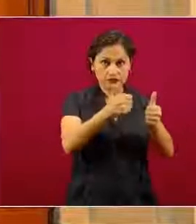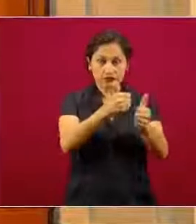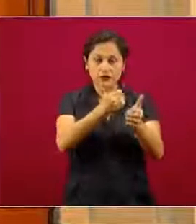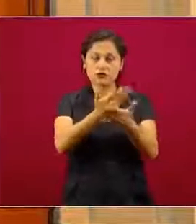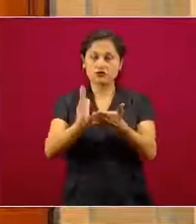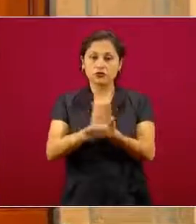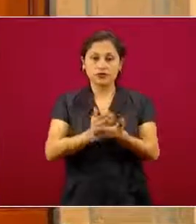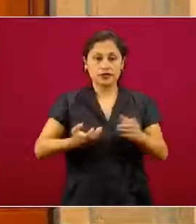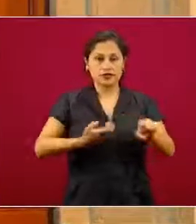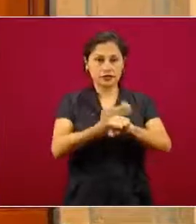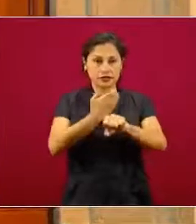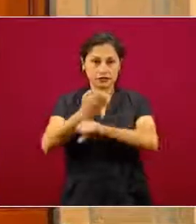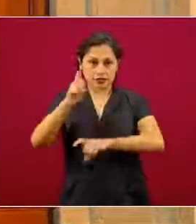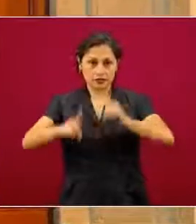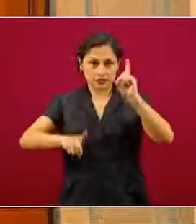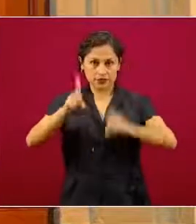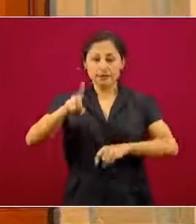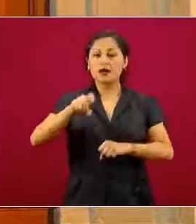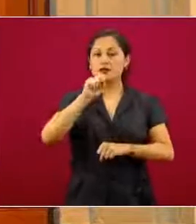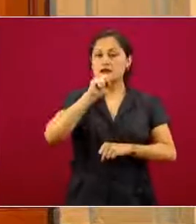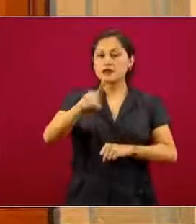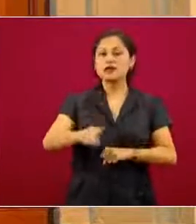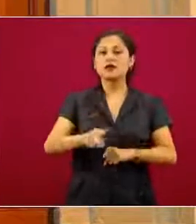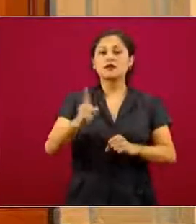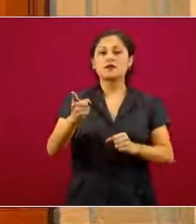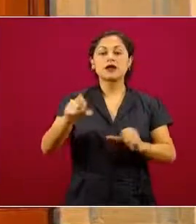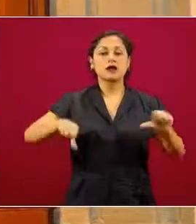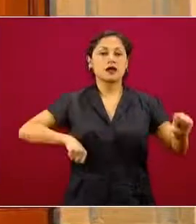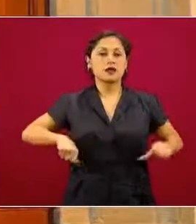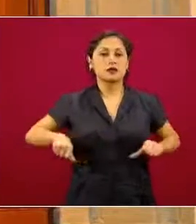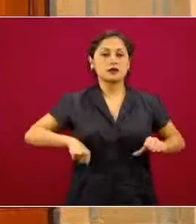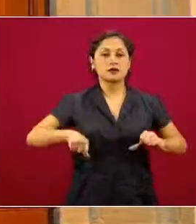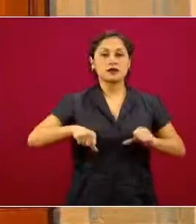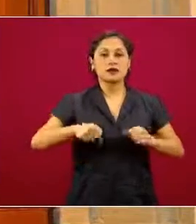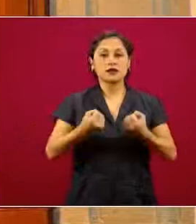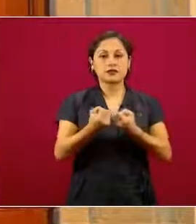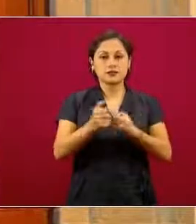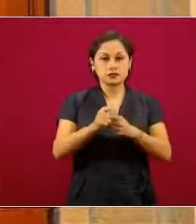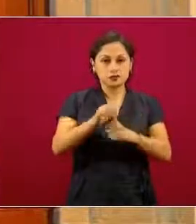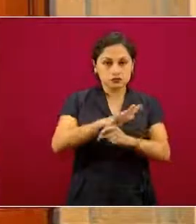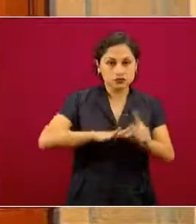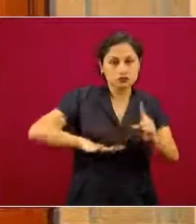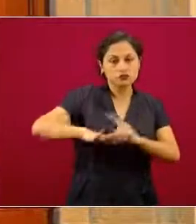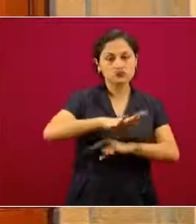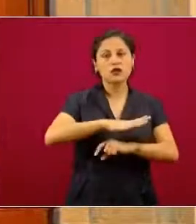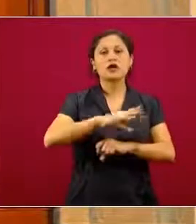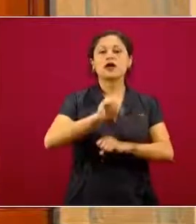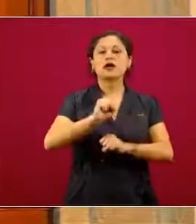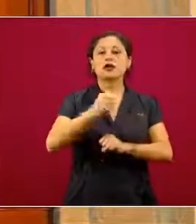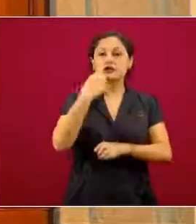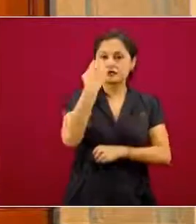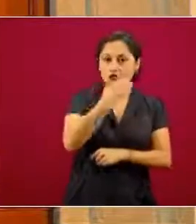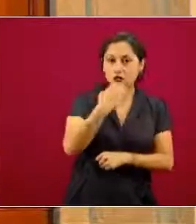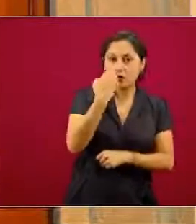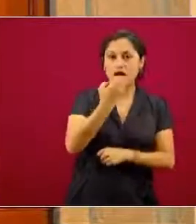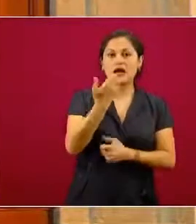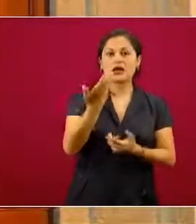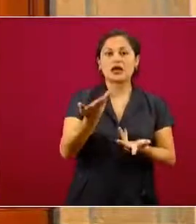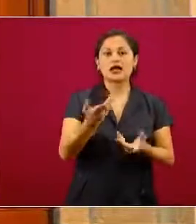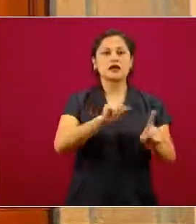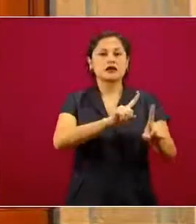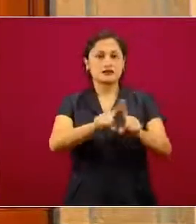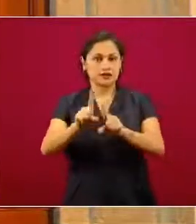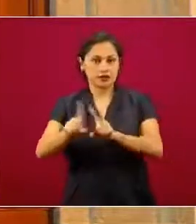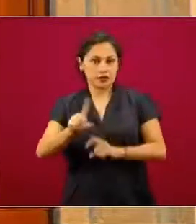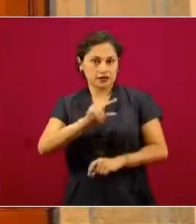actividades sociales, públicas, privadas, escolares inclusive, a nivel regional, es decir,